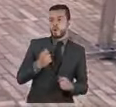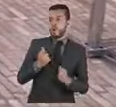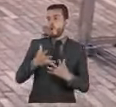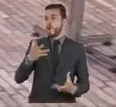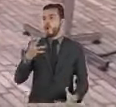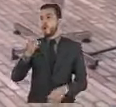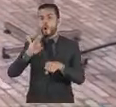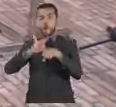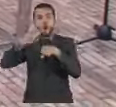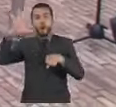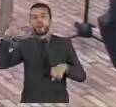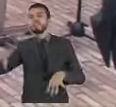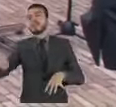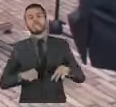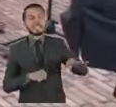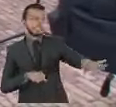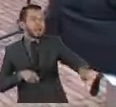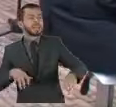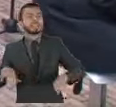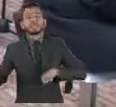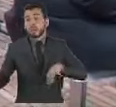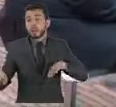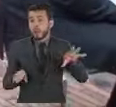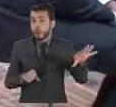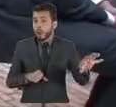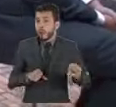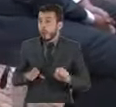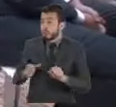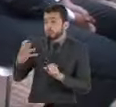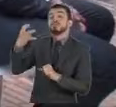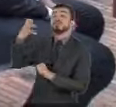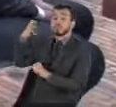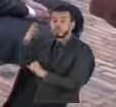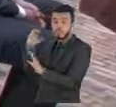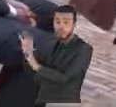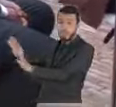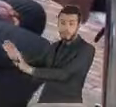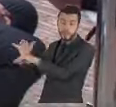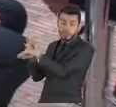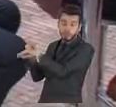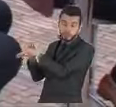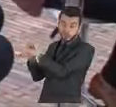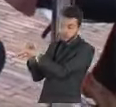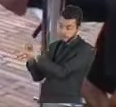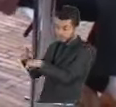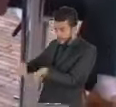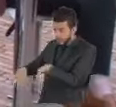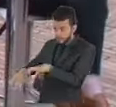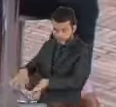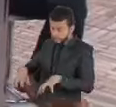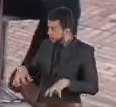de implantación institucional que hasta hoy disfrutamos. Pero aquí se asentaron también,